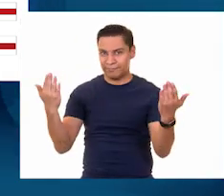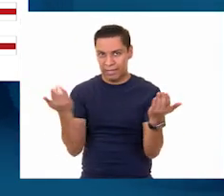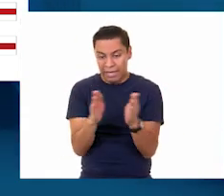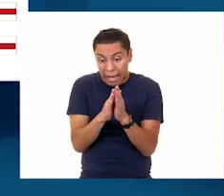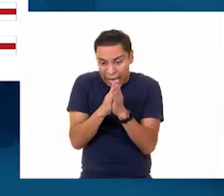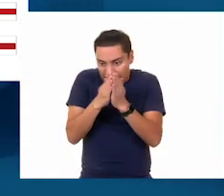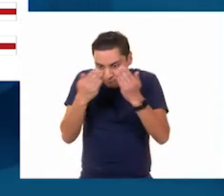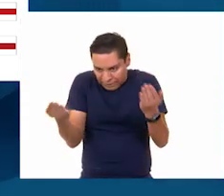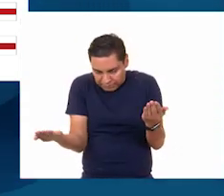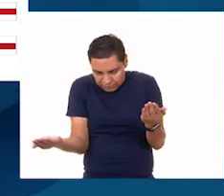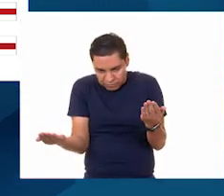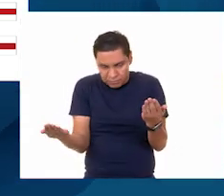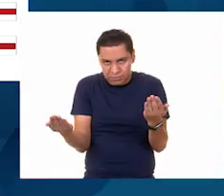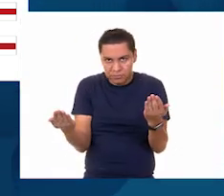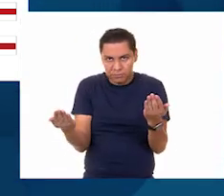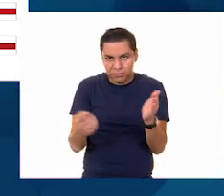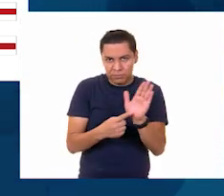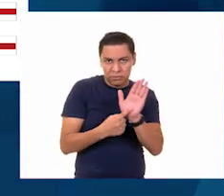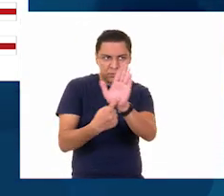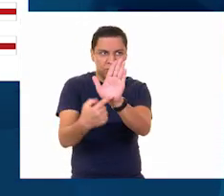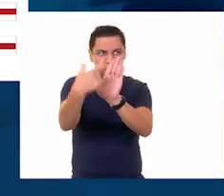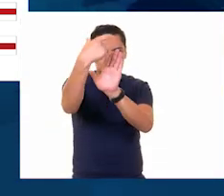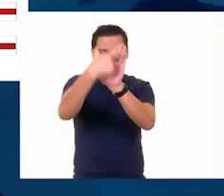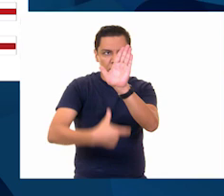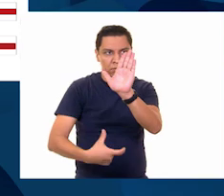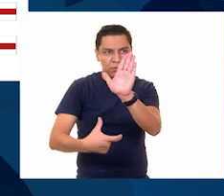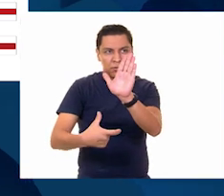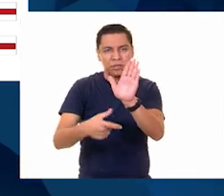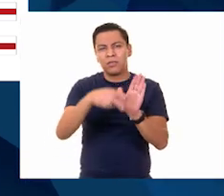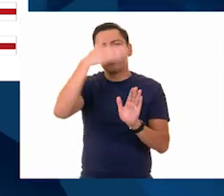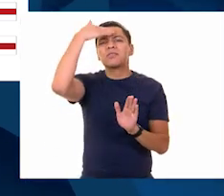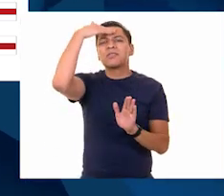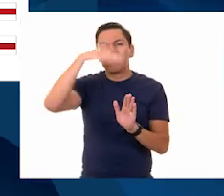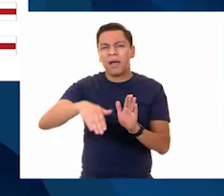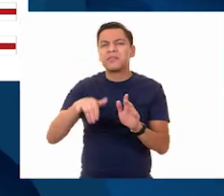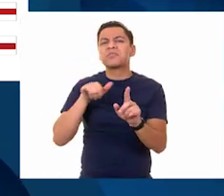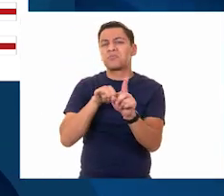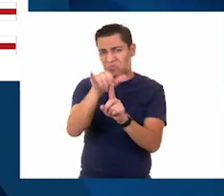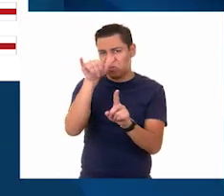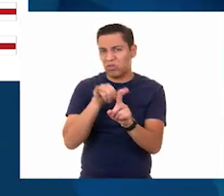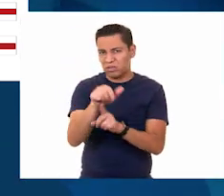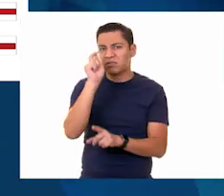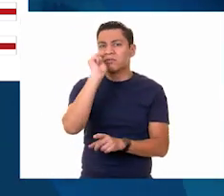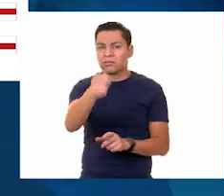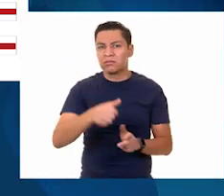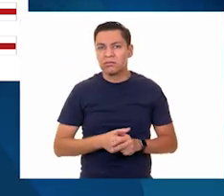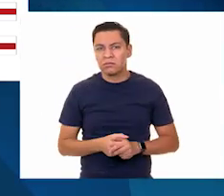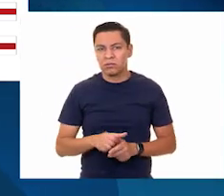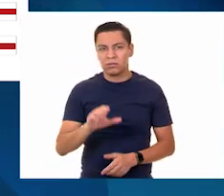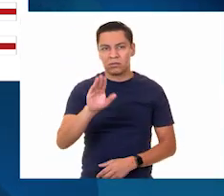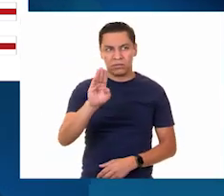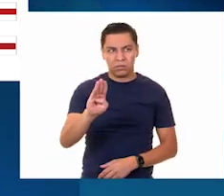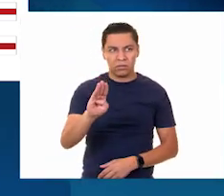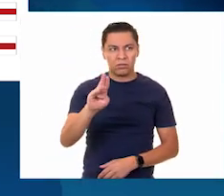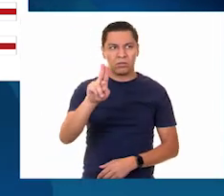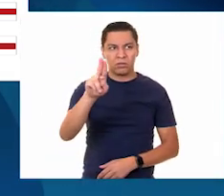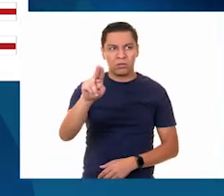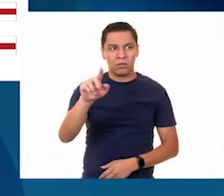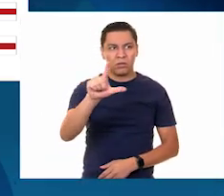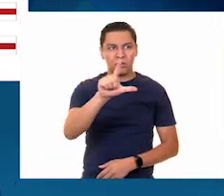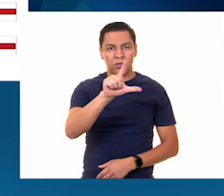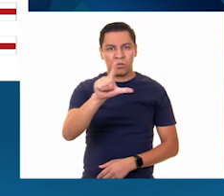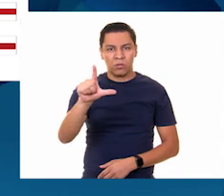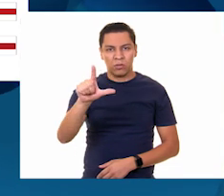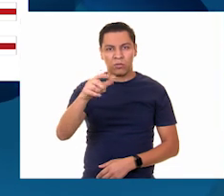a partir de la pregunta: ¿sabes qué es el bullying o el acoso escolar? Y además se refiere a elementos del acoso como